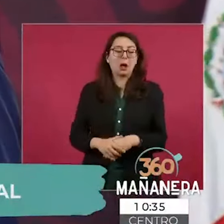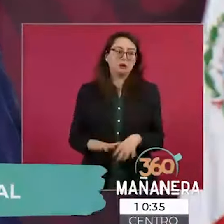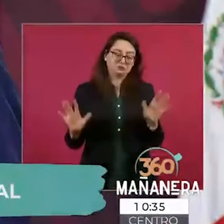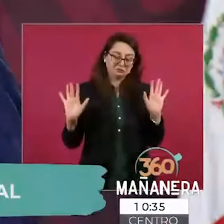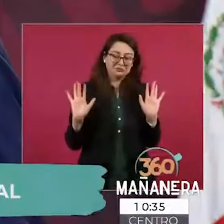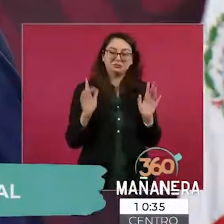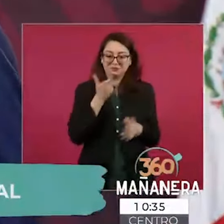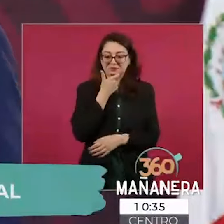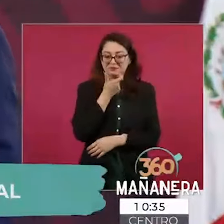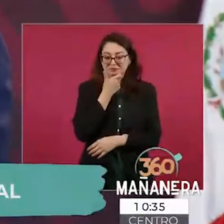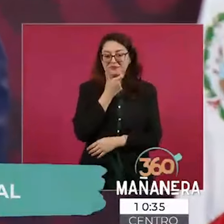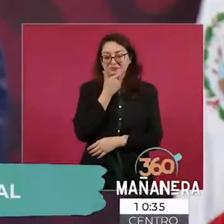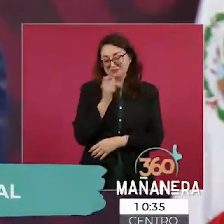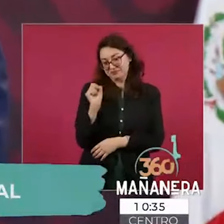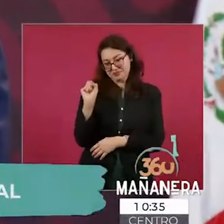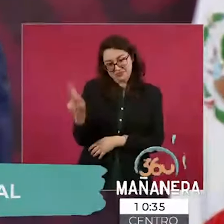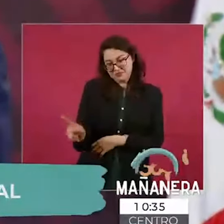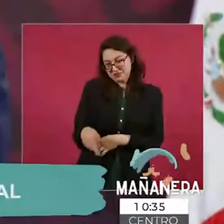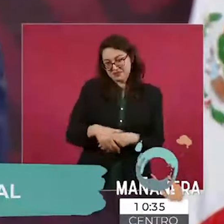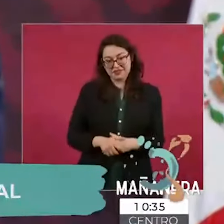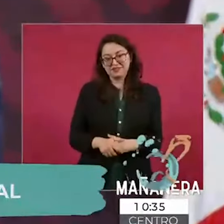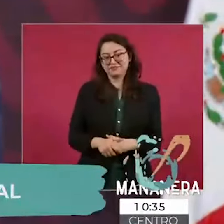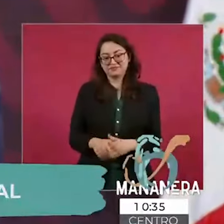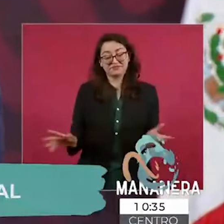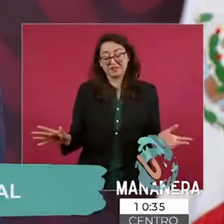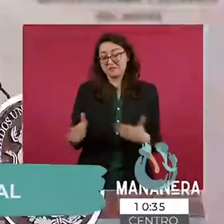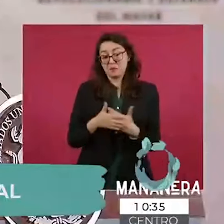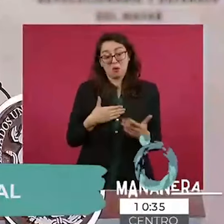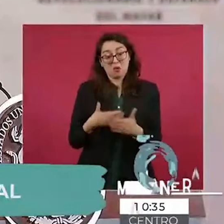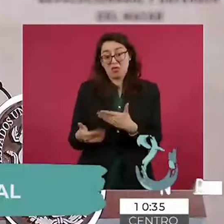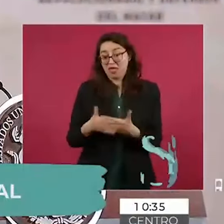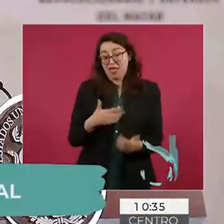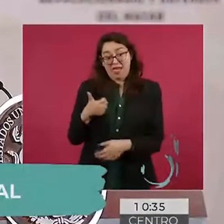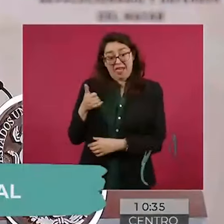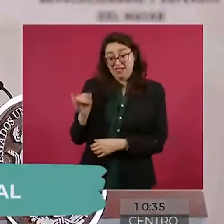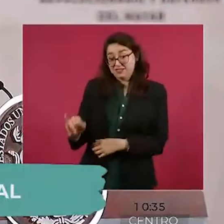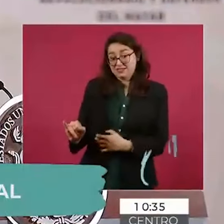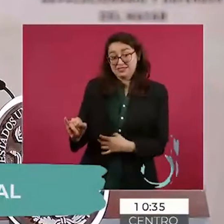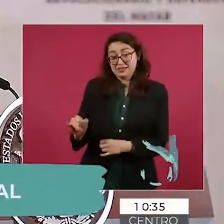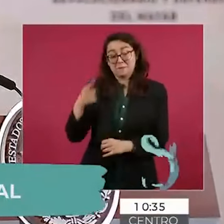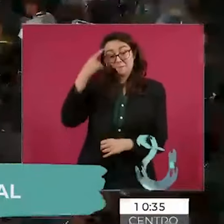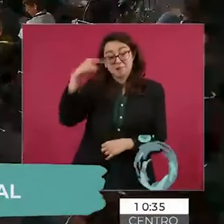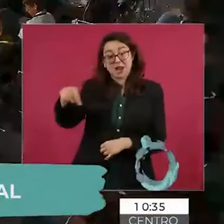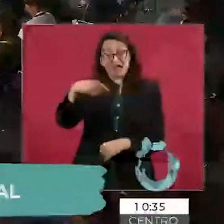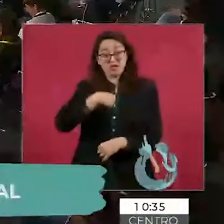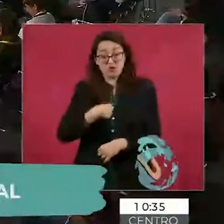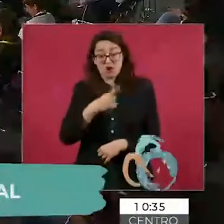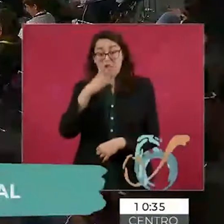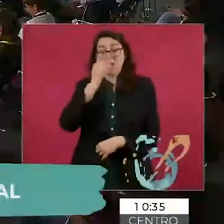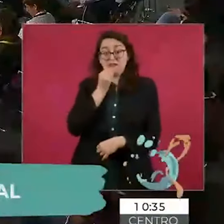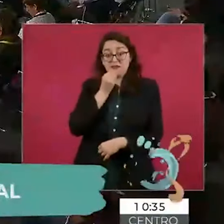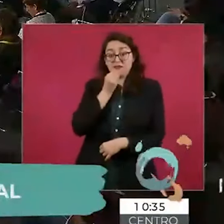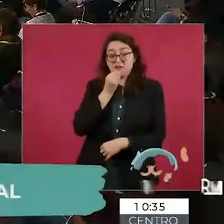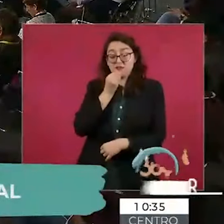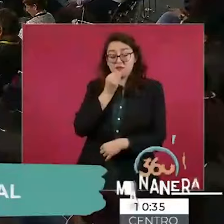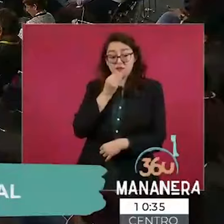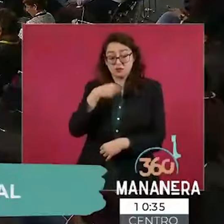moda el que este se amparen para que yo no los mencione y ellos